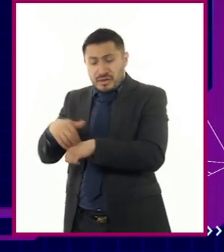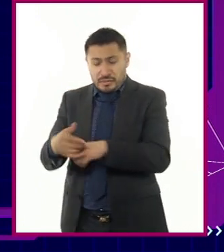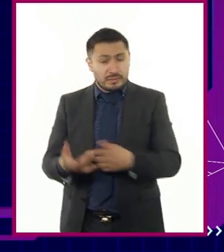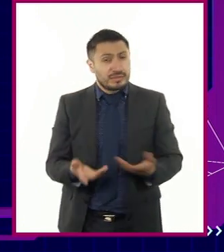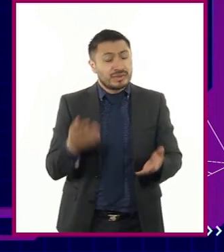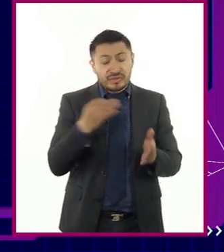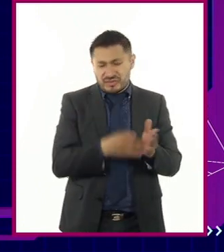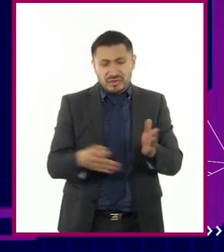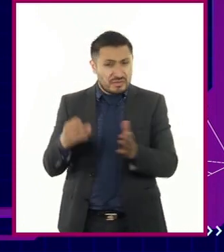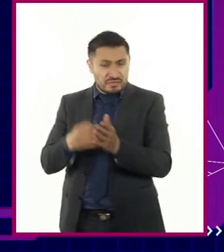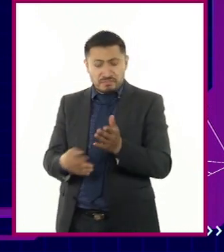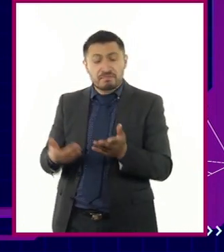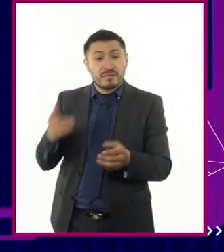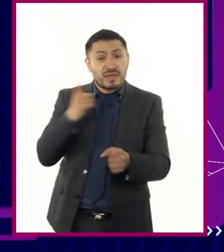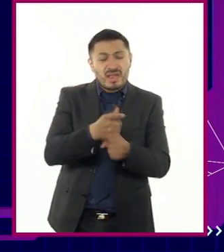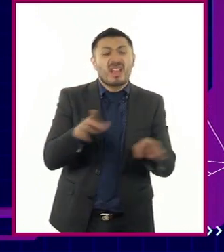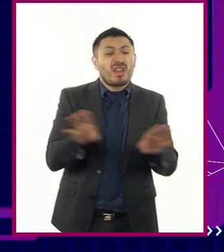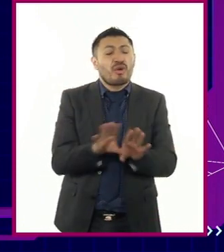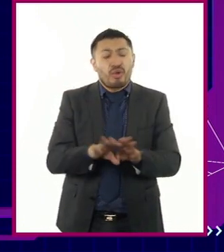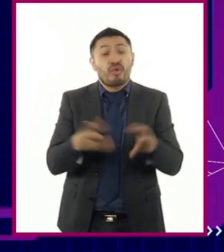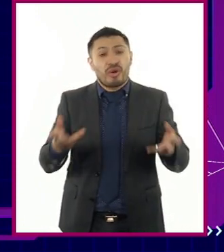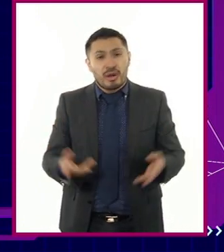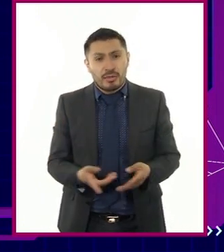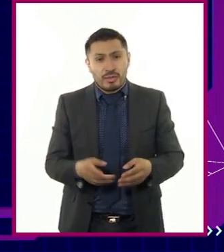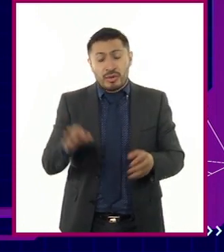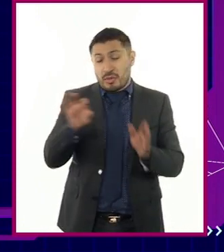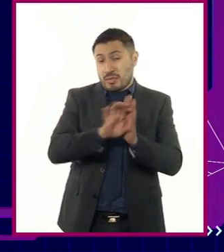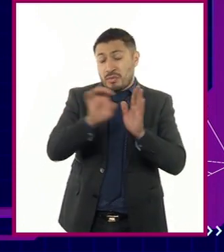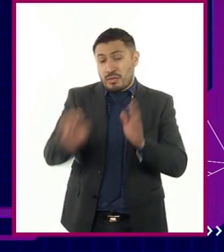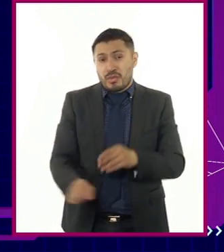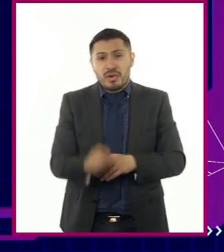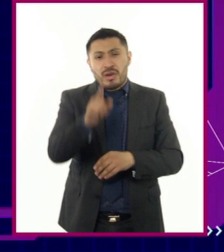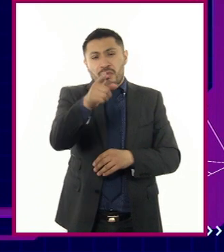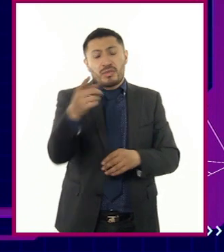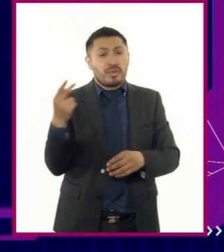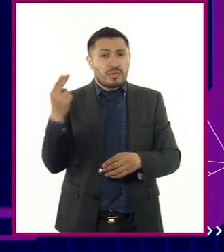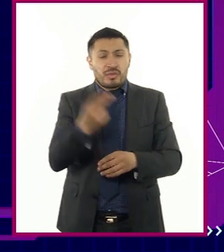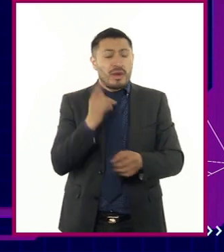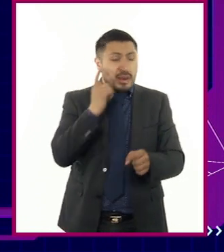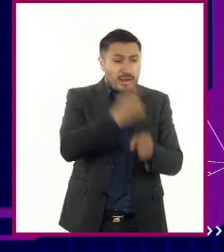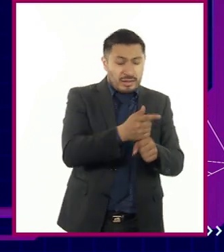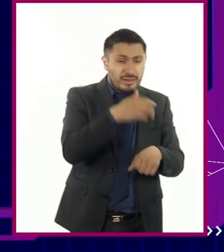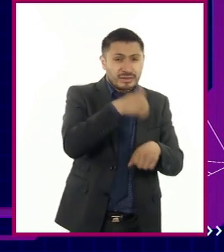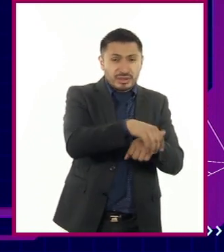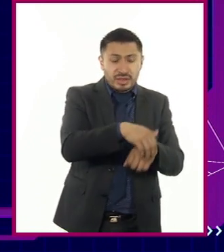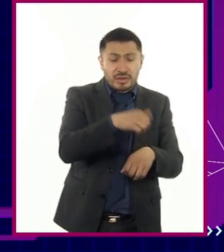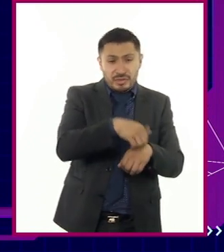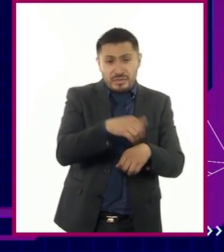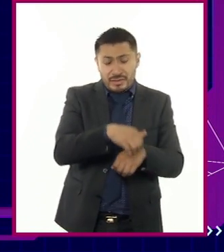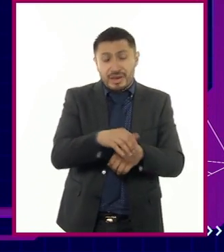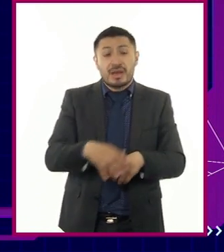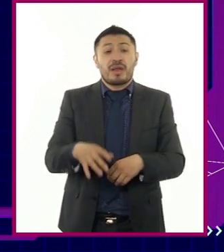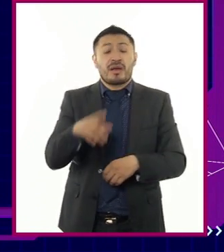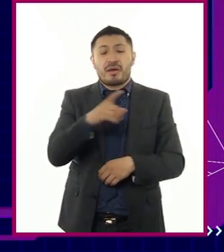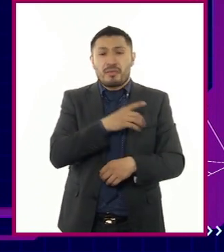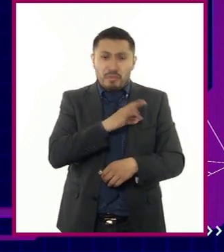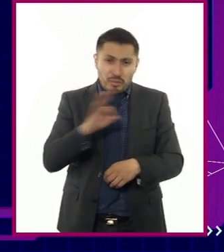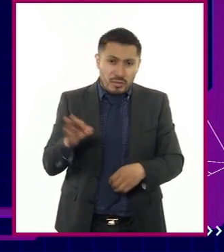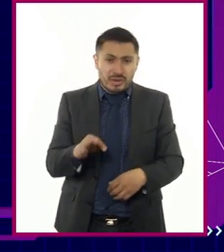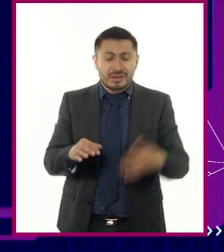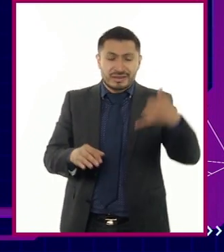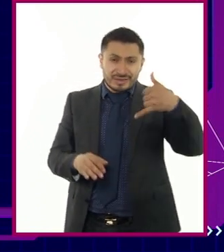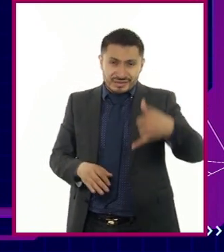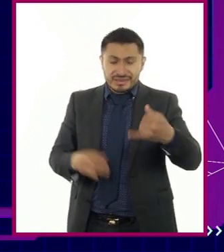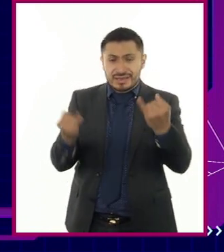proporcionalidad inversa? Si les piden calcular el valor de la variable dependiente, podrán usar la fórmula Y es